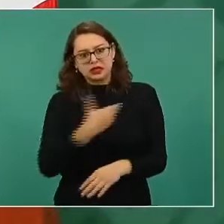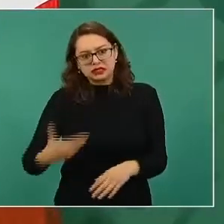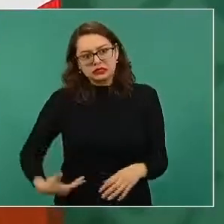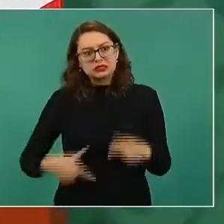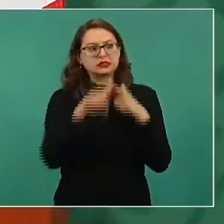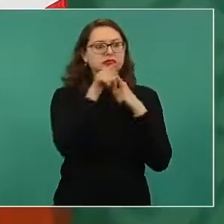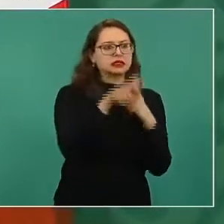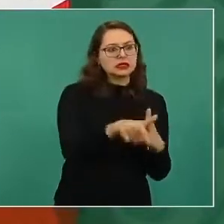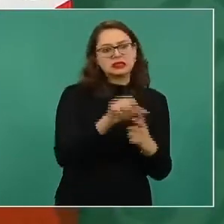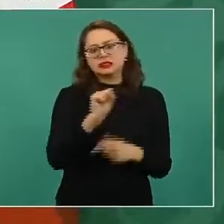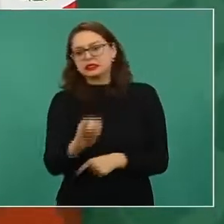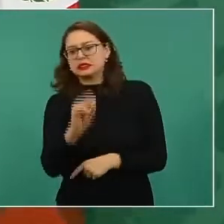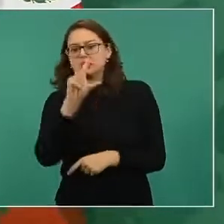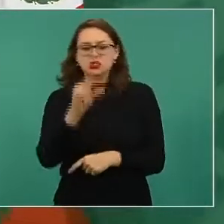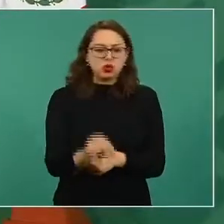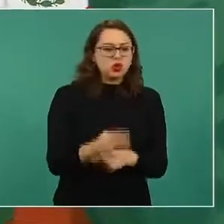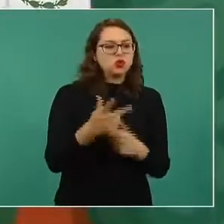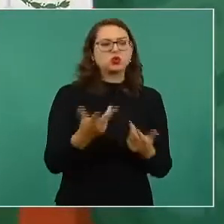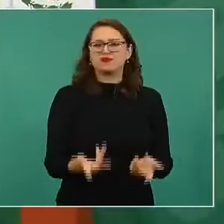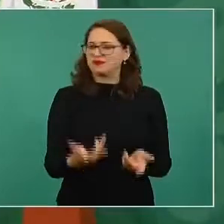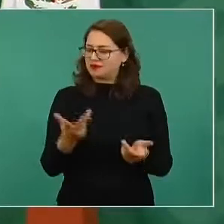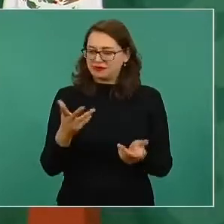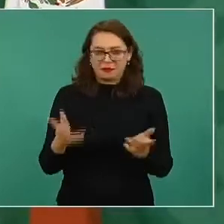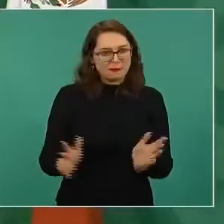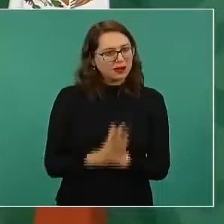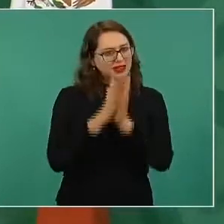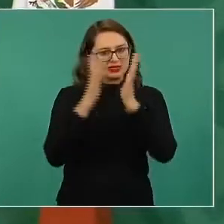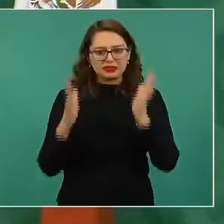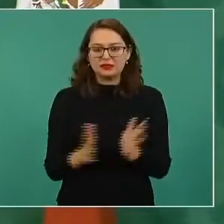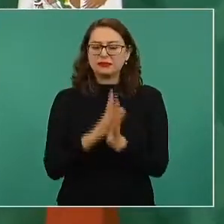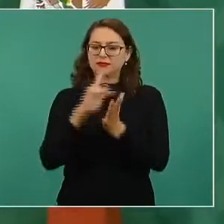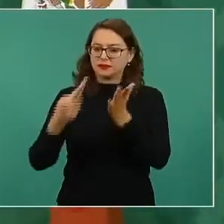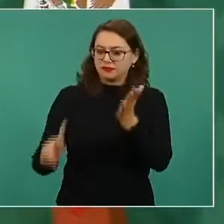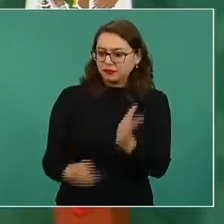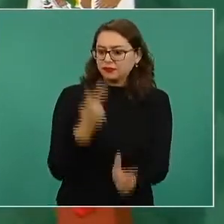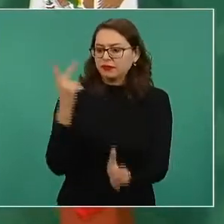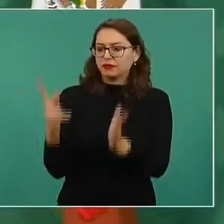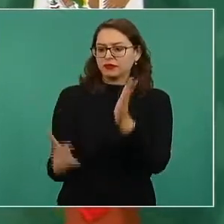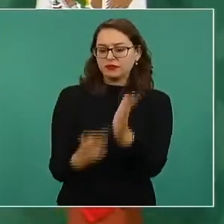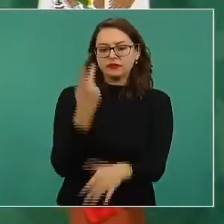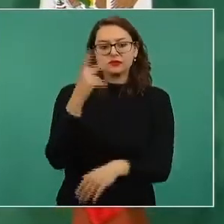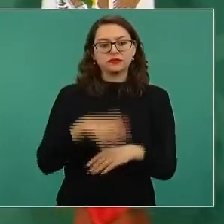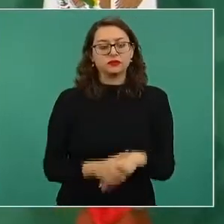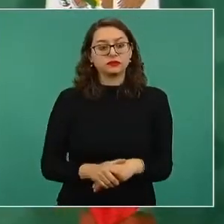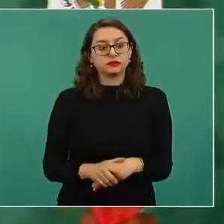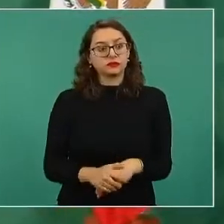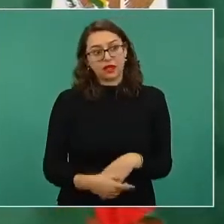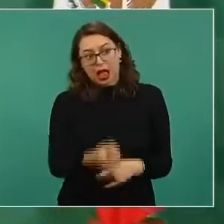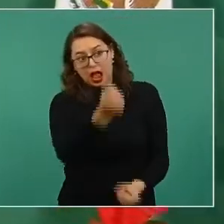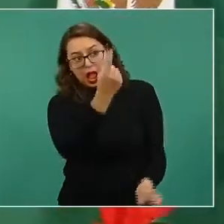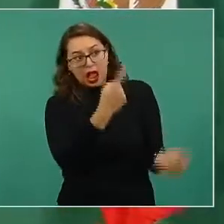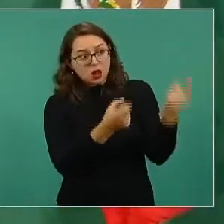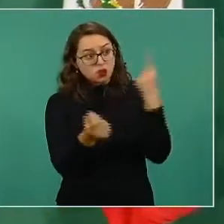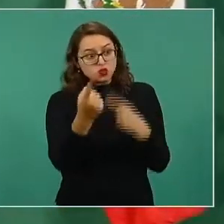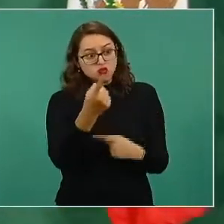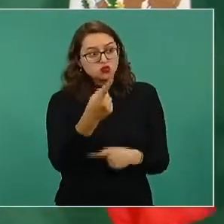Y llamo a todos, a los que están en contra de nosotros,